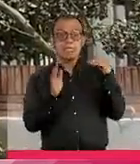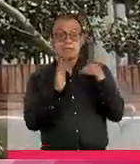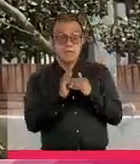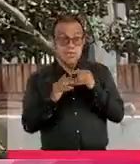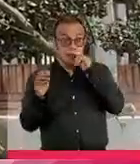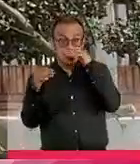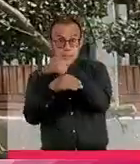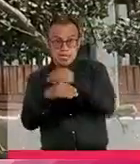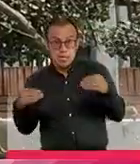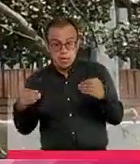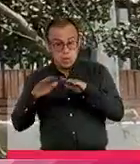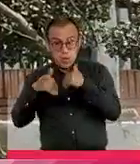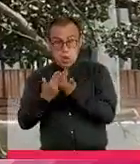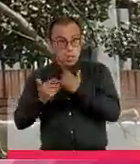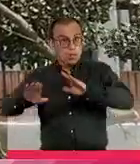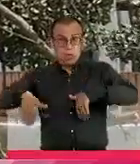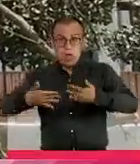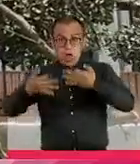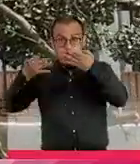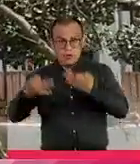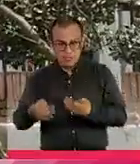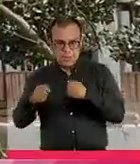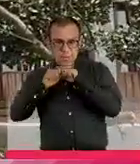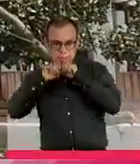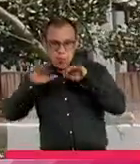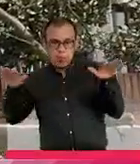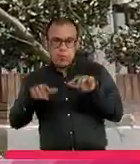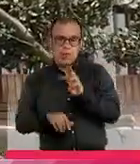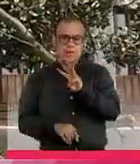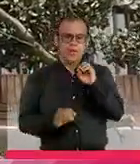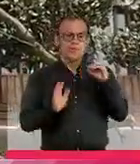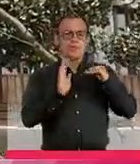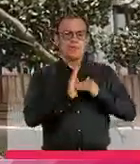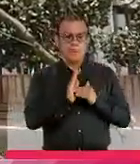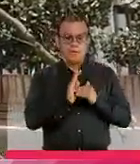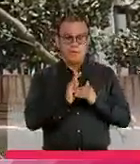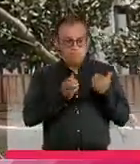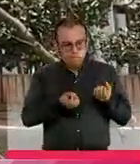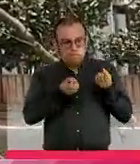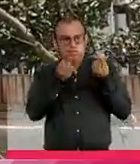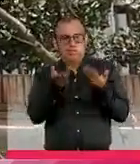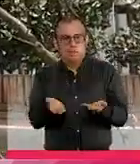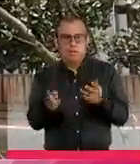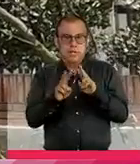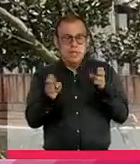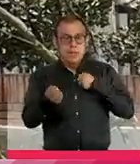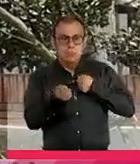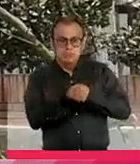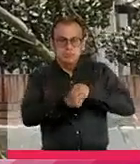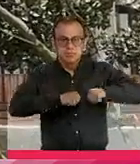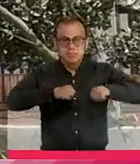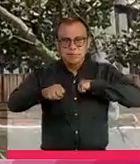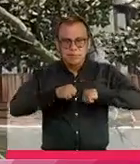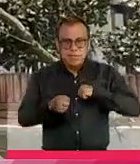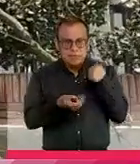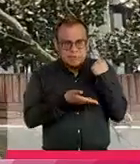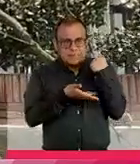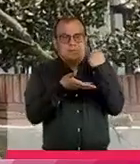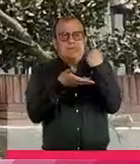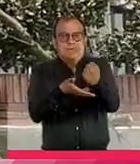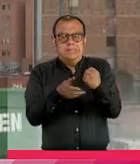tenemos escolarizados en el sector oficial, solo 30.000 les manden el PAE, y eso con una ayuda del escaso presupuesto